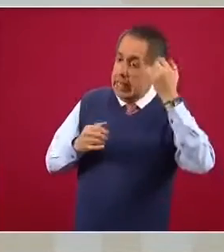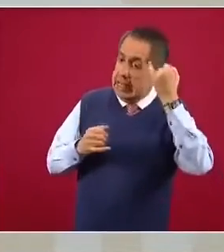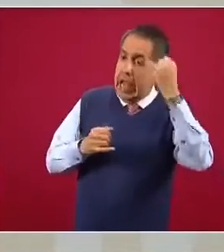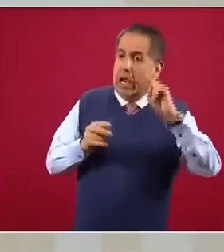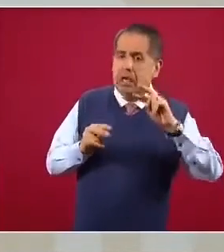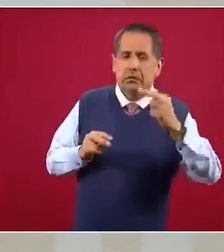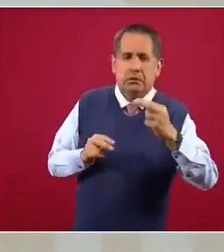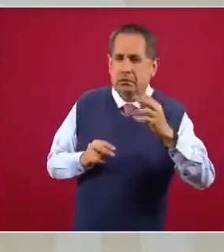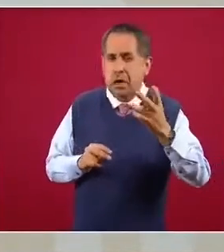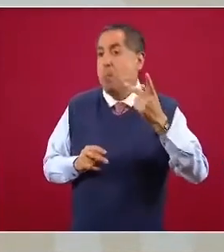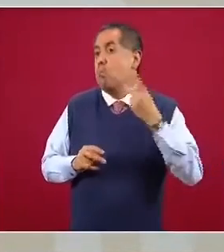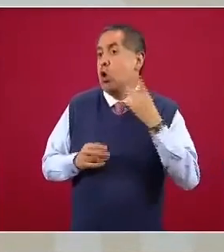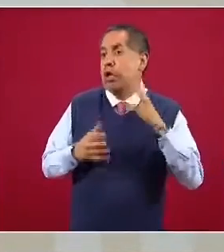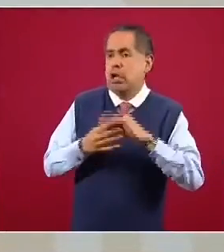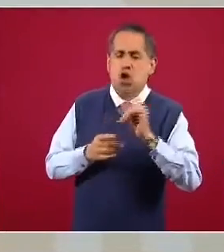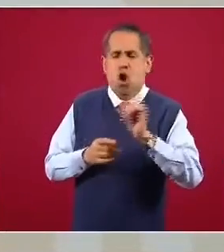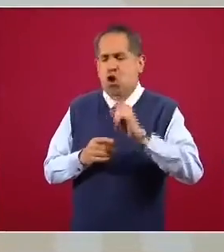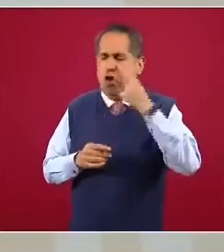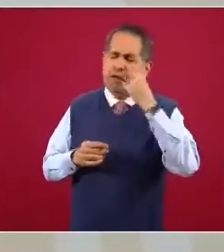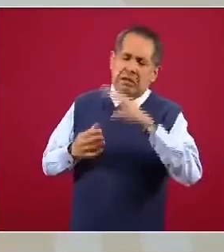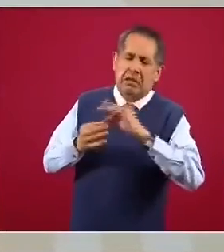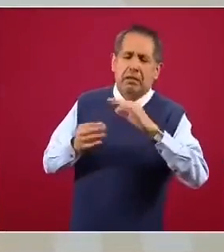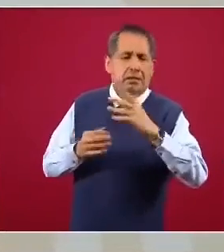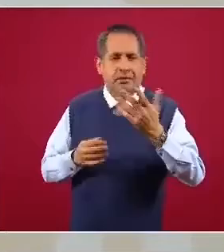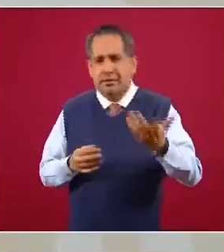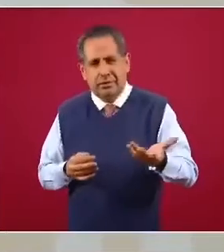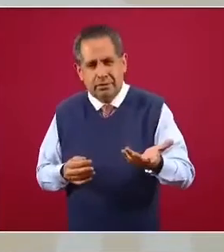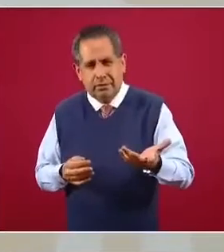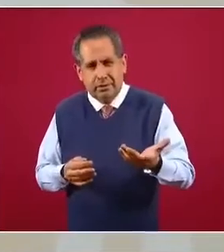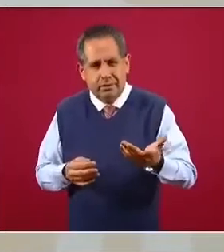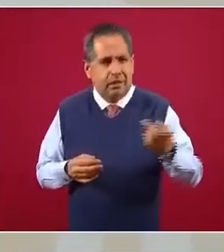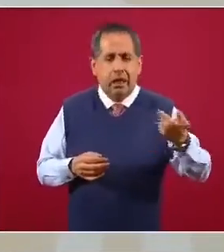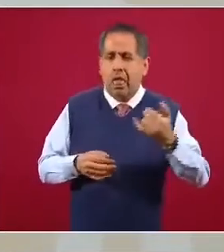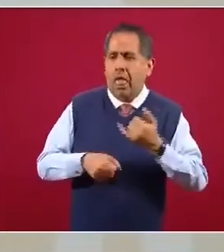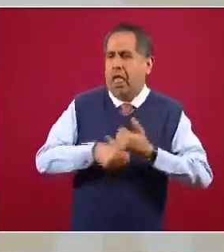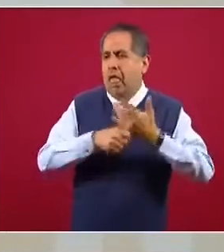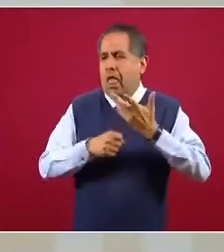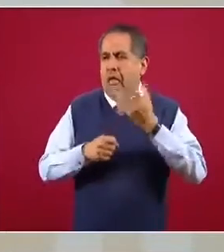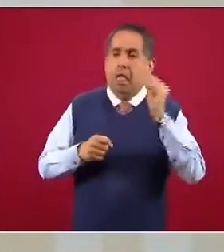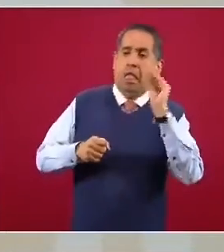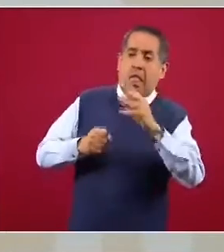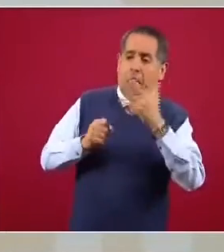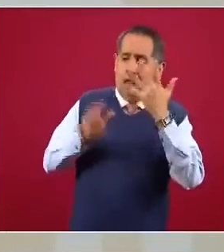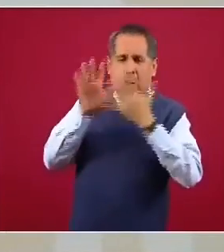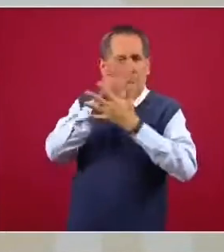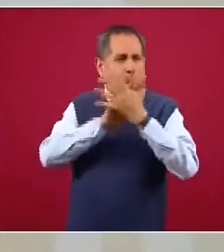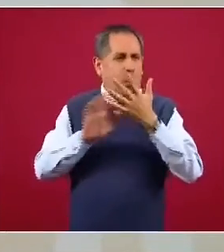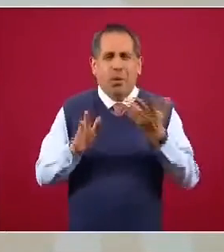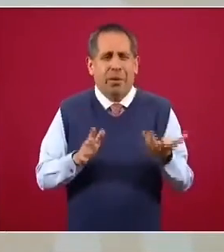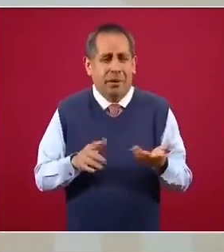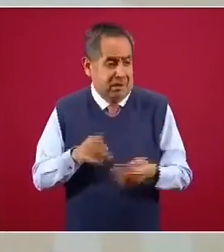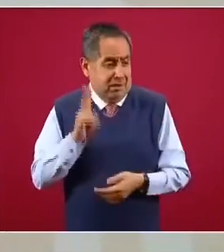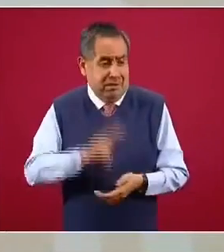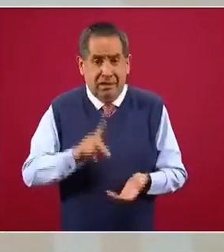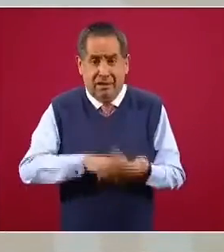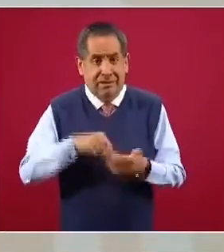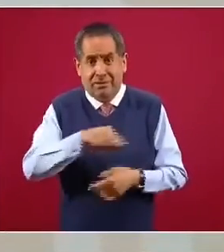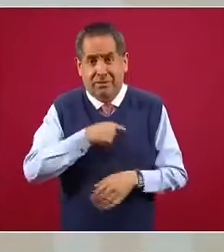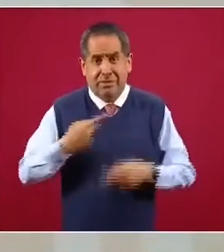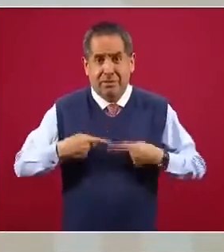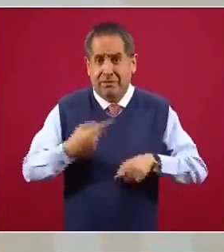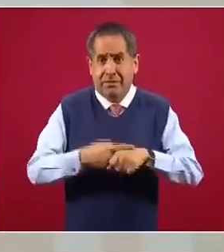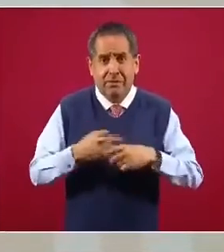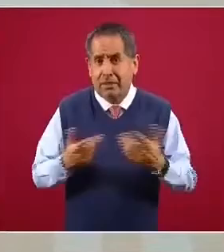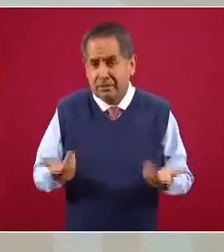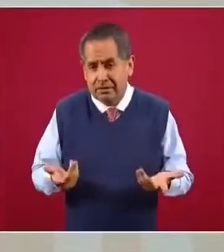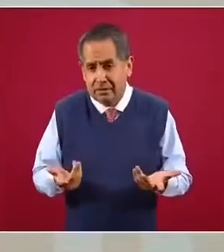perspectivas políticas que entorpecen y vician la acción del Estado